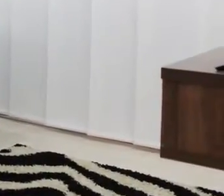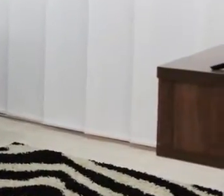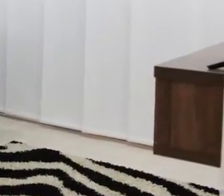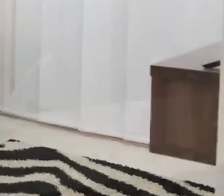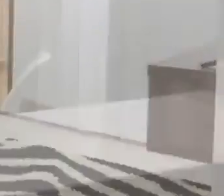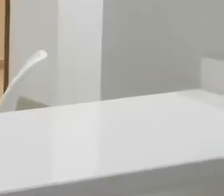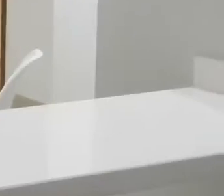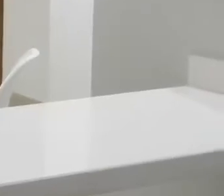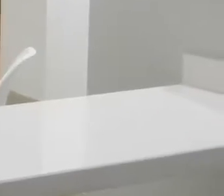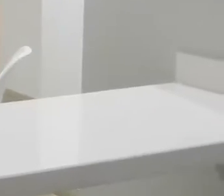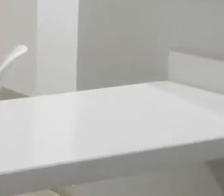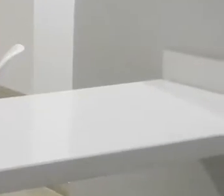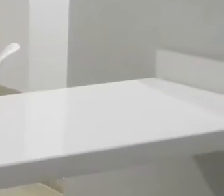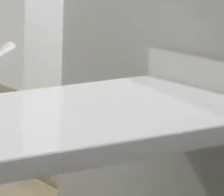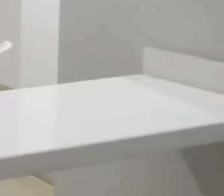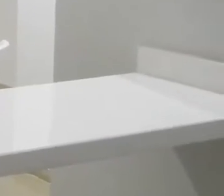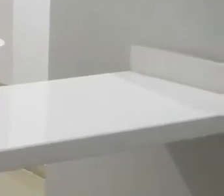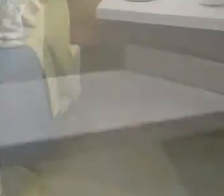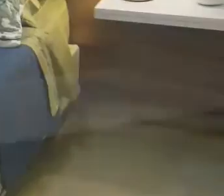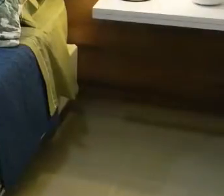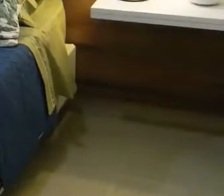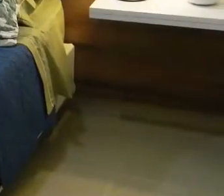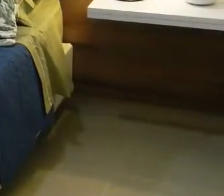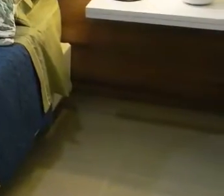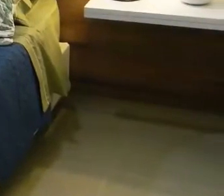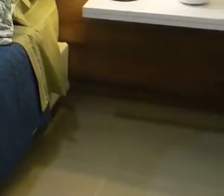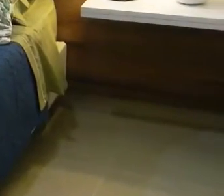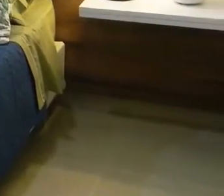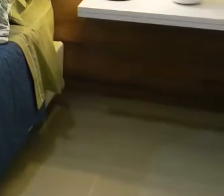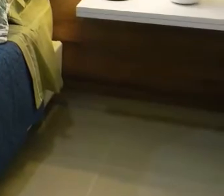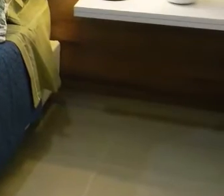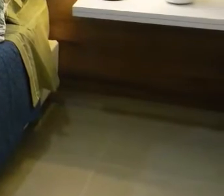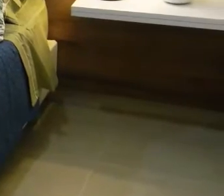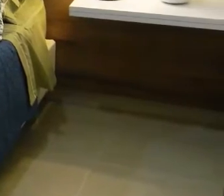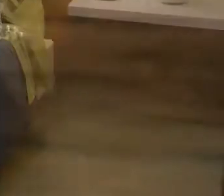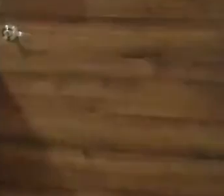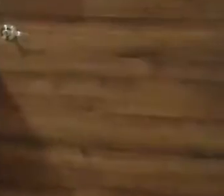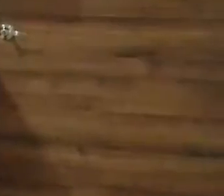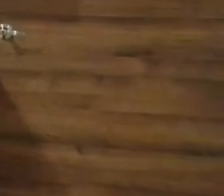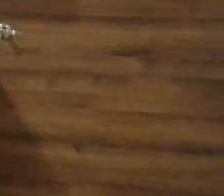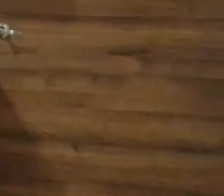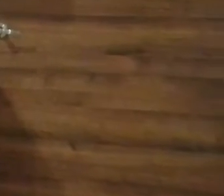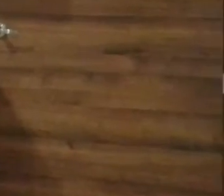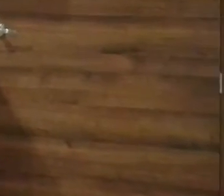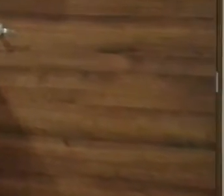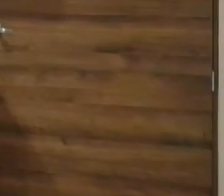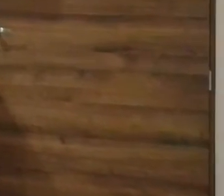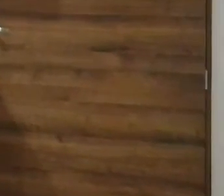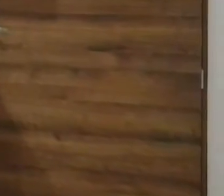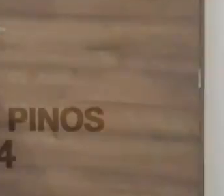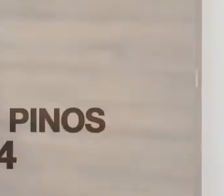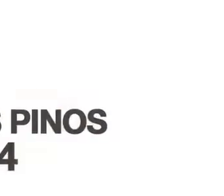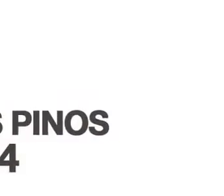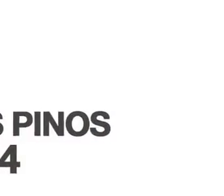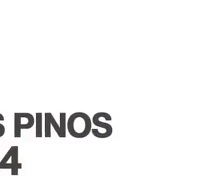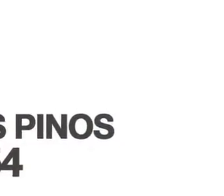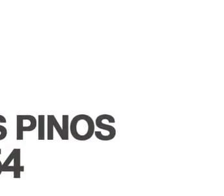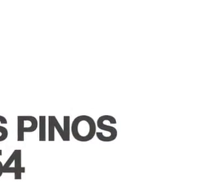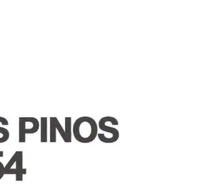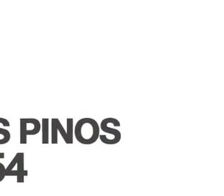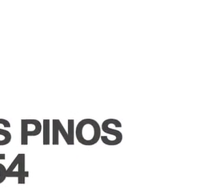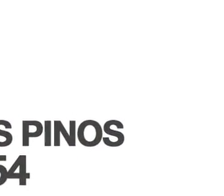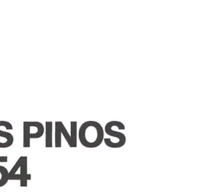Premium. Apartamentos de 1, 2 y 3 alcobas. Visítenos en la calle 35, número 34, 165.